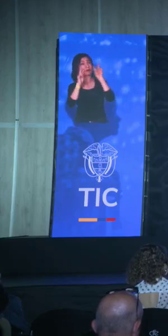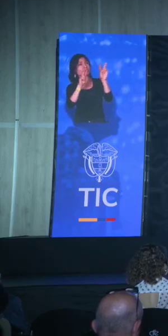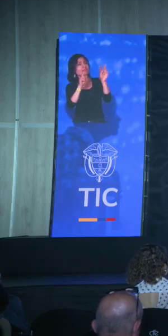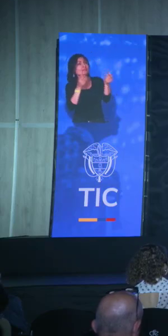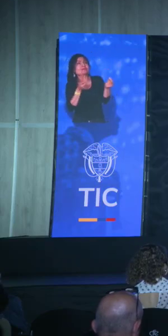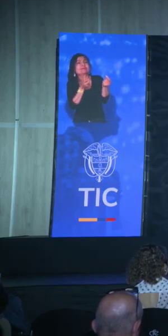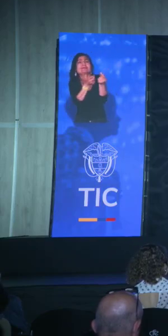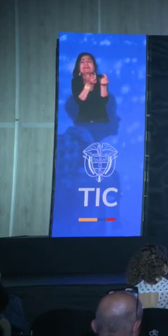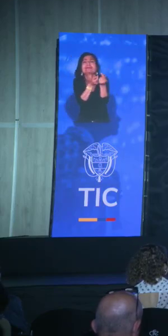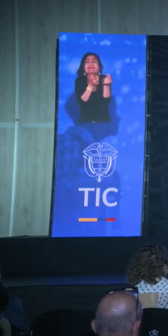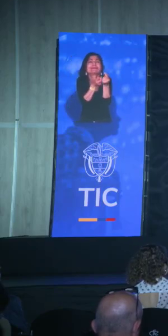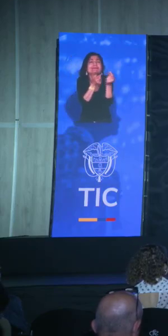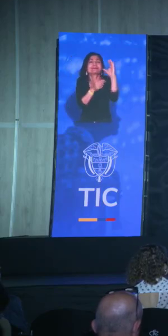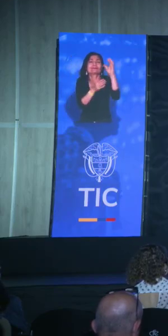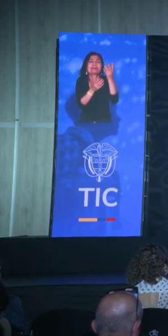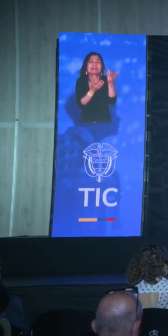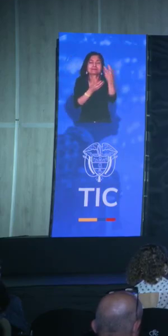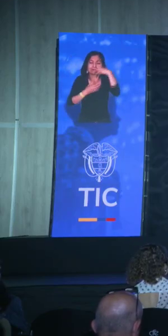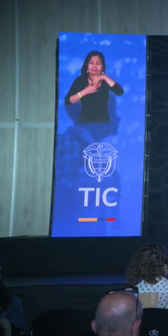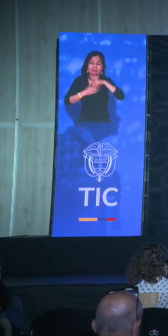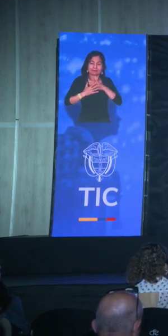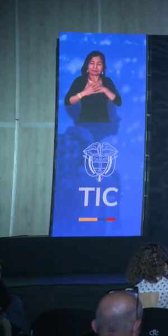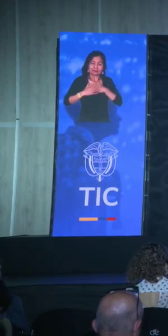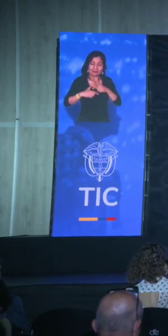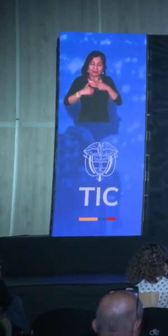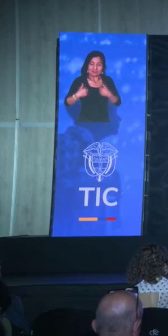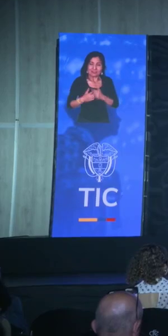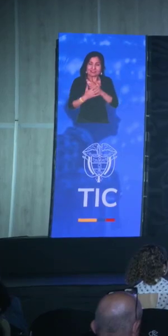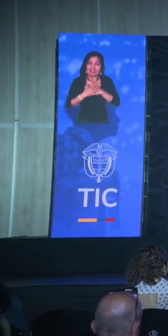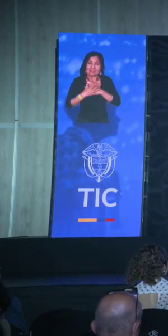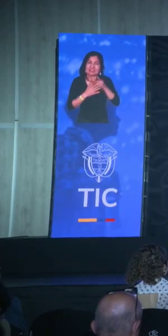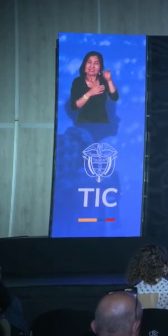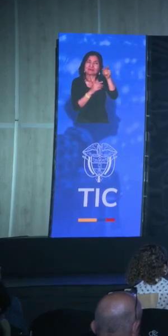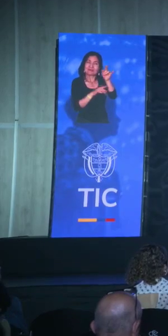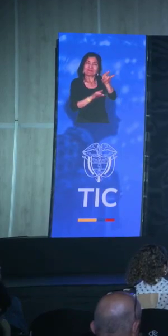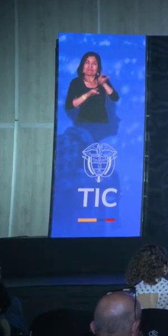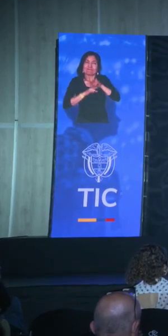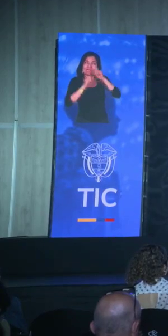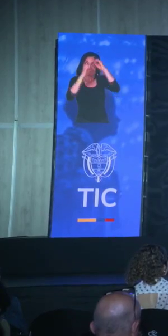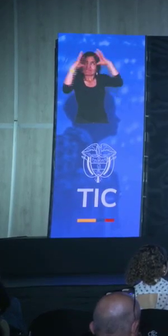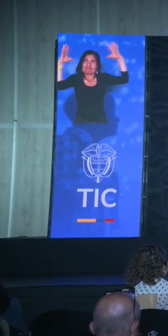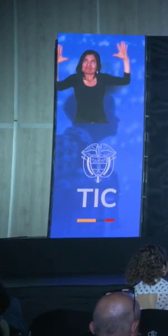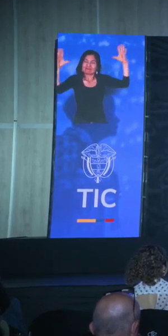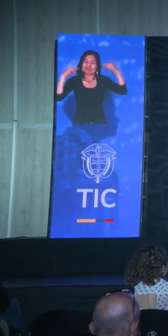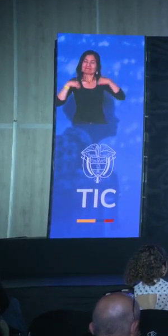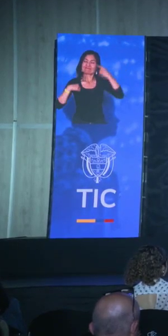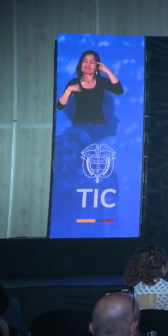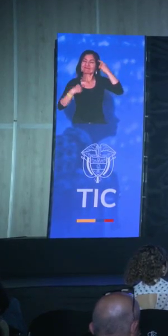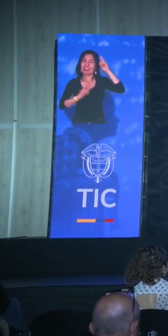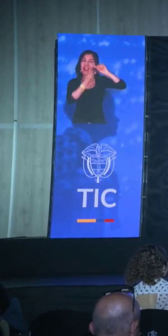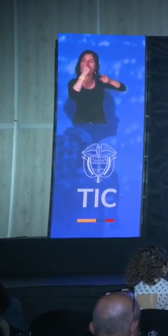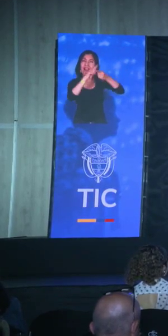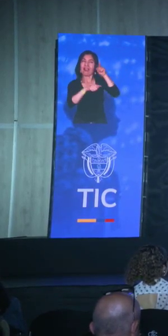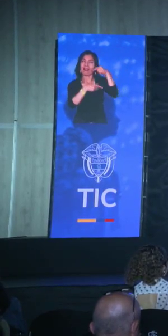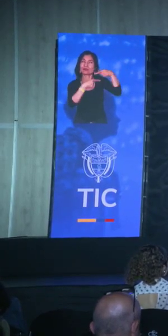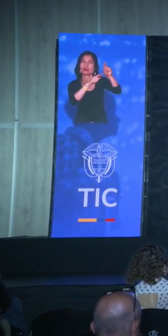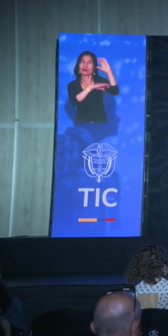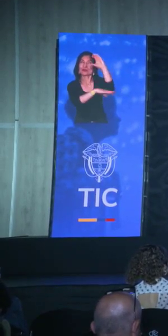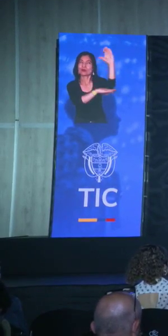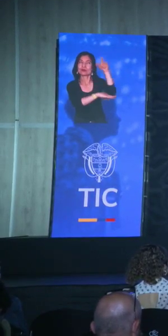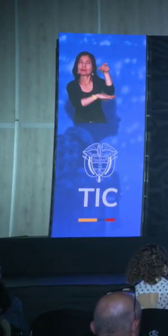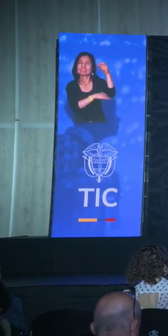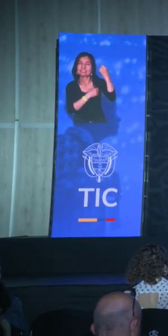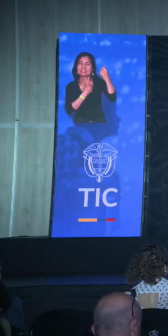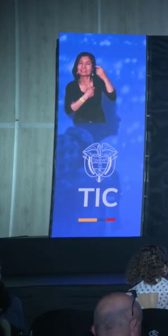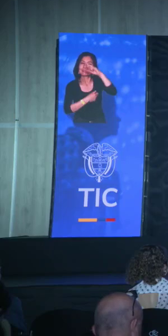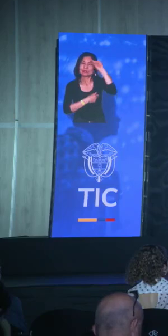lo sentimos muy cercano, ¿verdad?, y lo llevamos en el corazón. Entonces es como la inspiración para nosotros de que nuestros amigos colombianos están